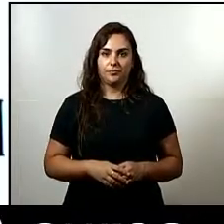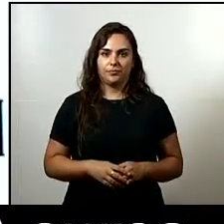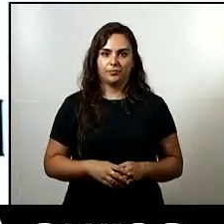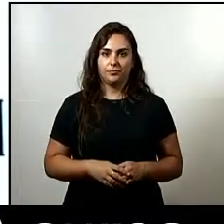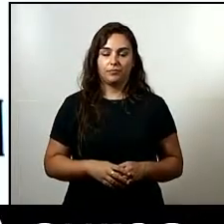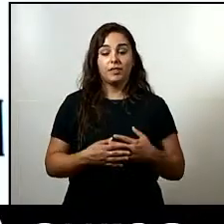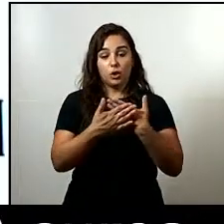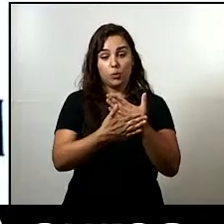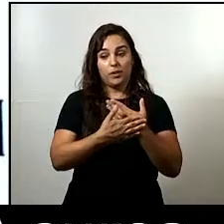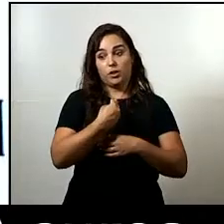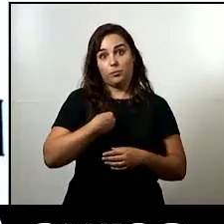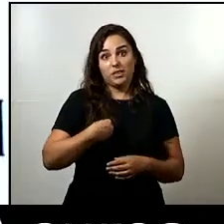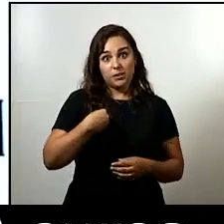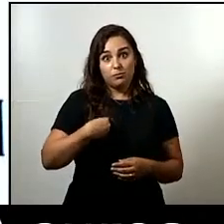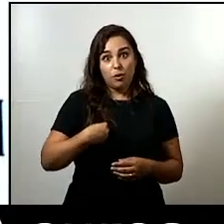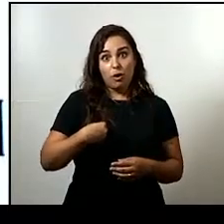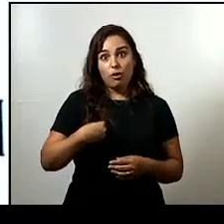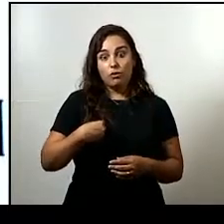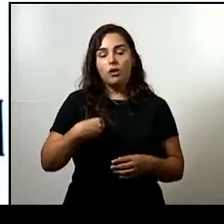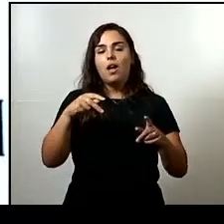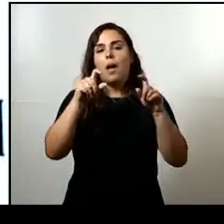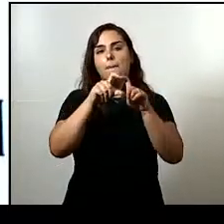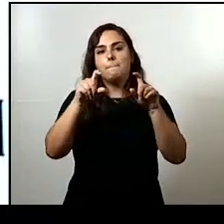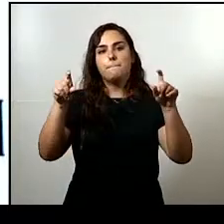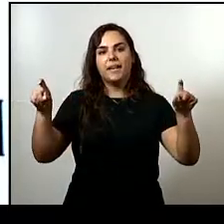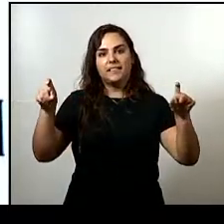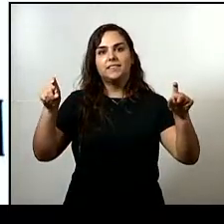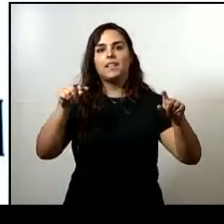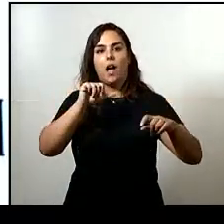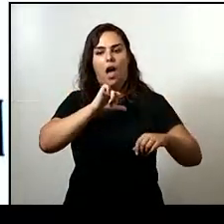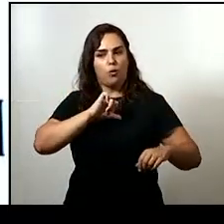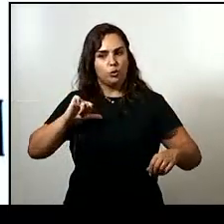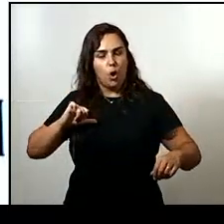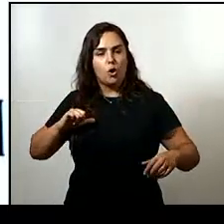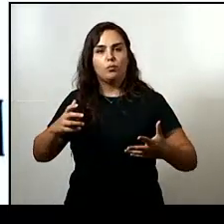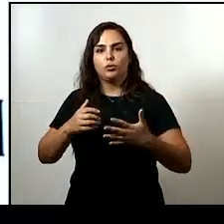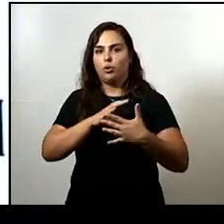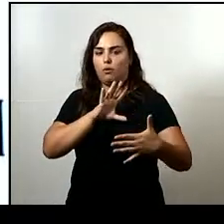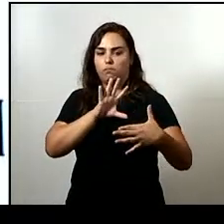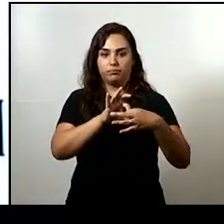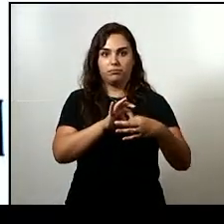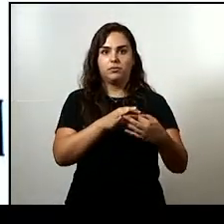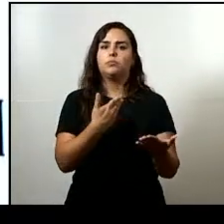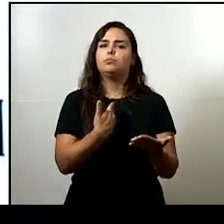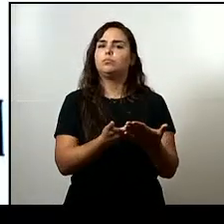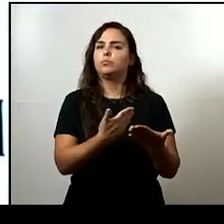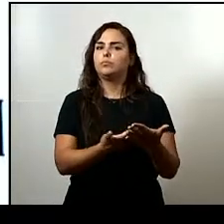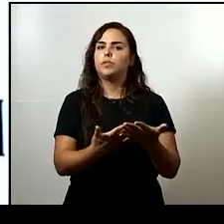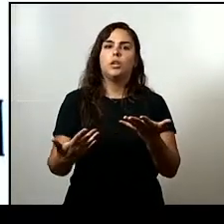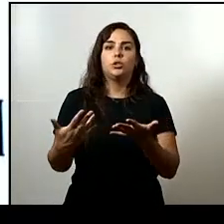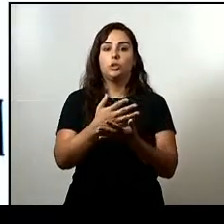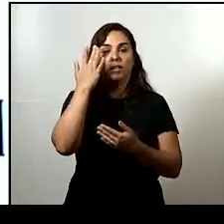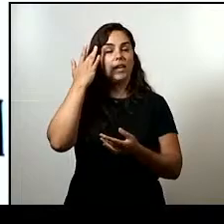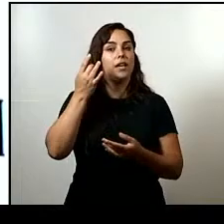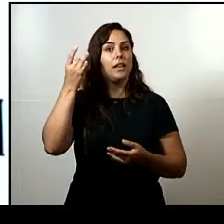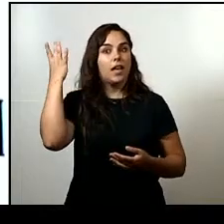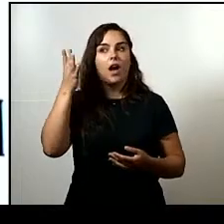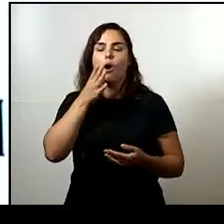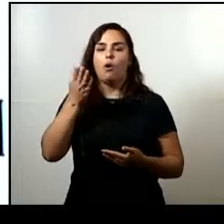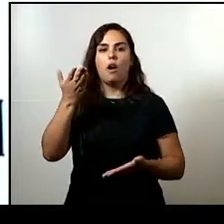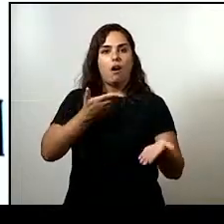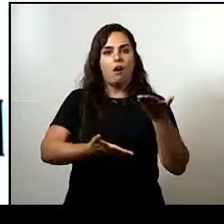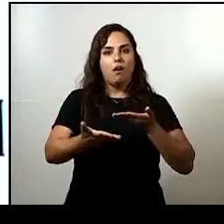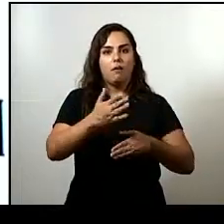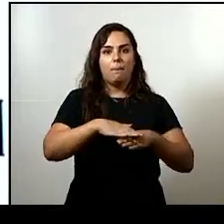Este Gobierno está del lado de las empresas y de los autónomos y lo prueba todas las iniciativas que están contribuyendo